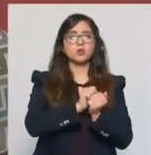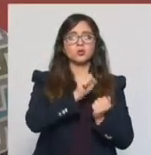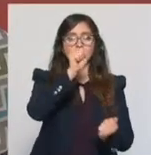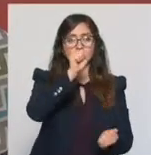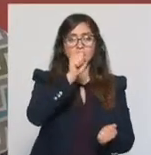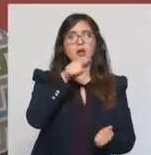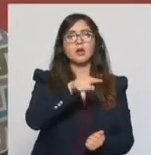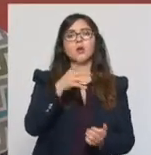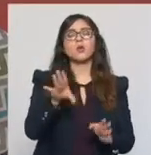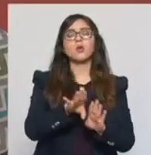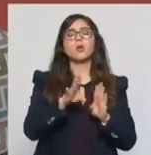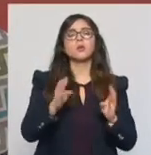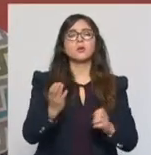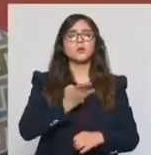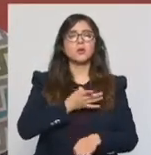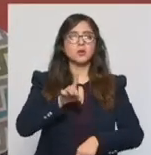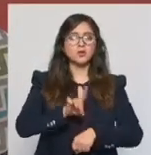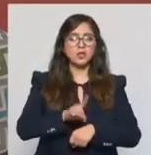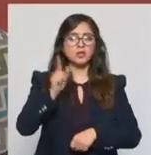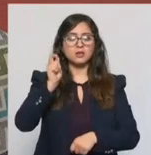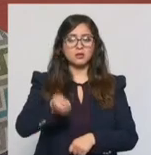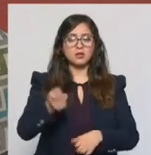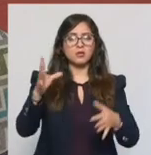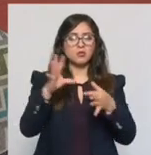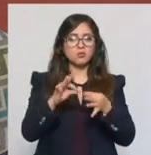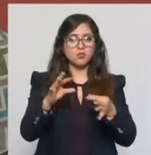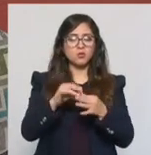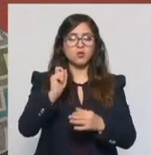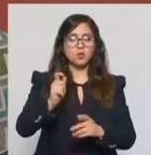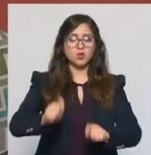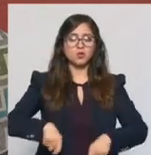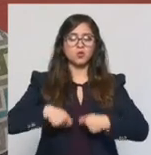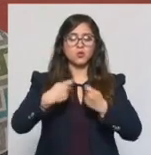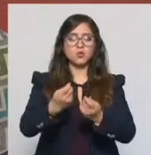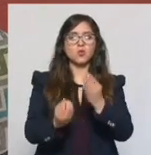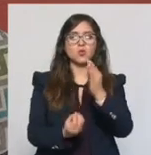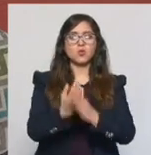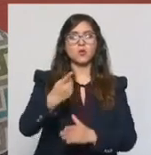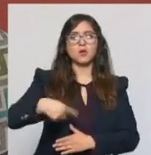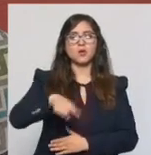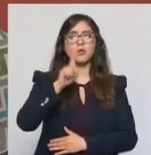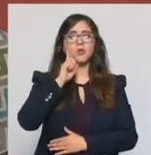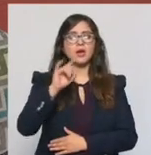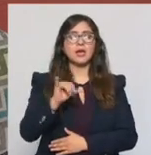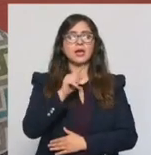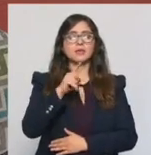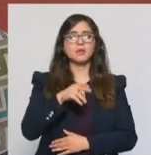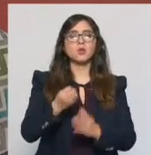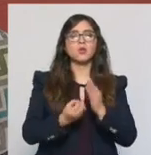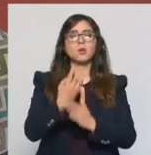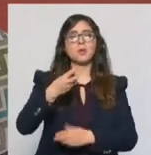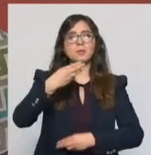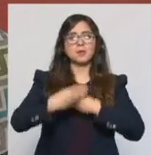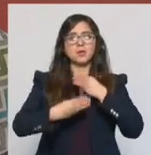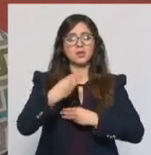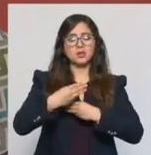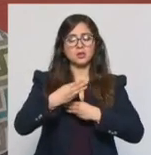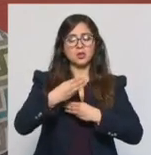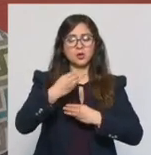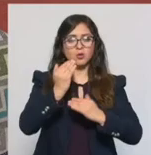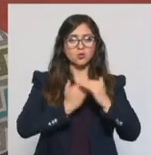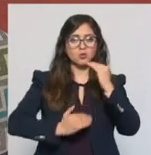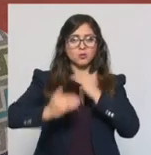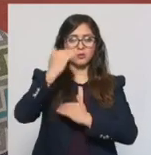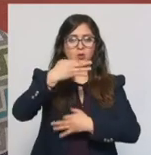está? Muy buenos días. ¿Qué nos puede decir de usted respecto a este nombramiento ya de Yasmín Esquivel como la ministra en la Suprema Corte de Justicia de la